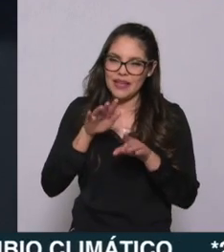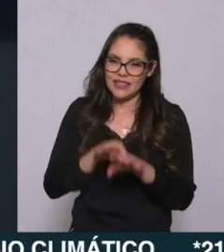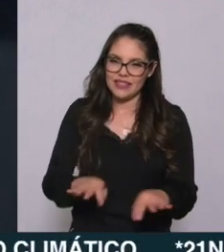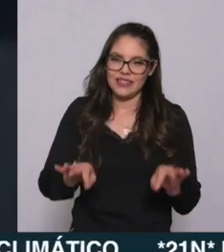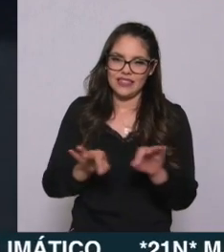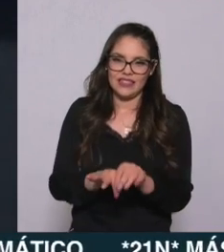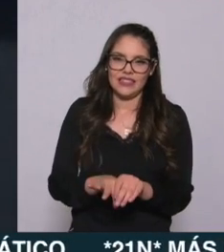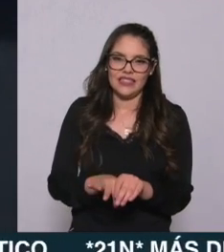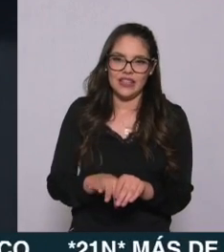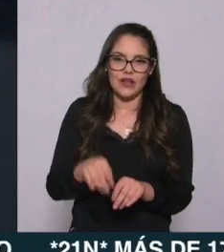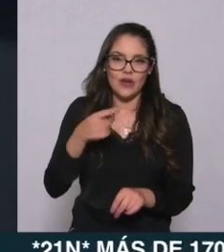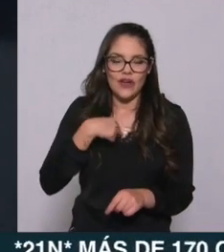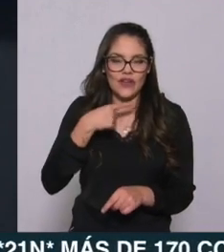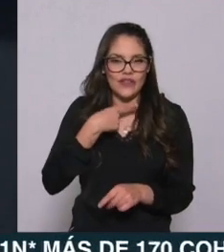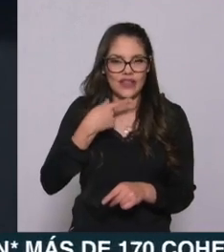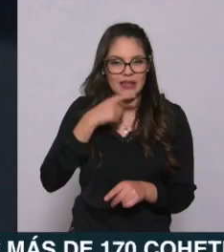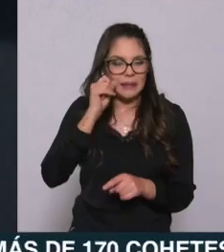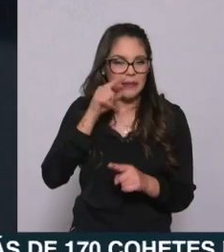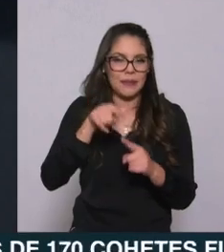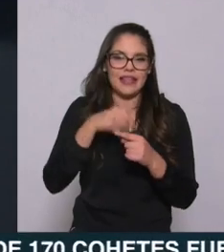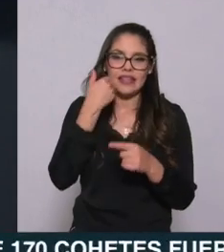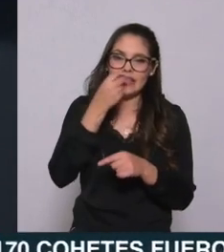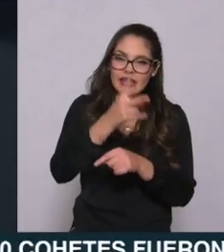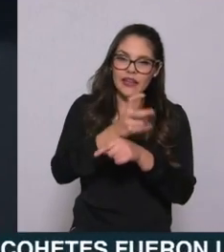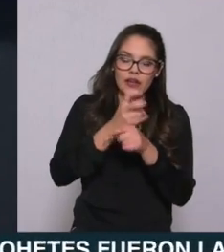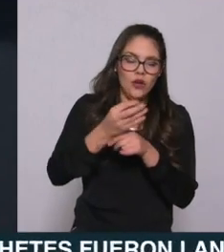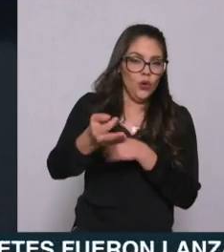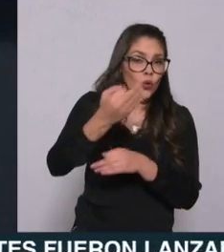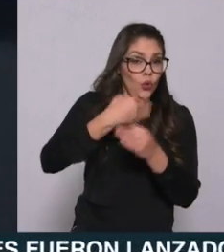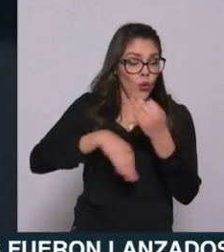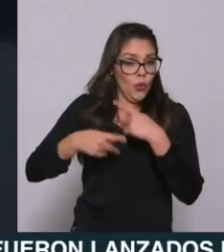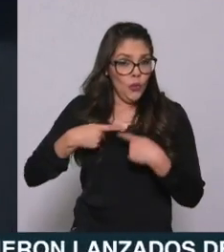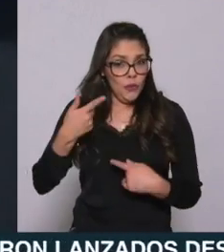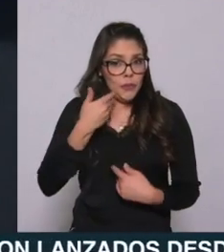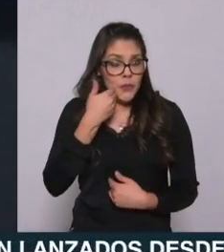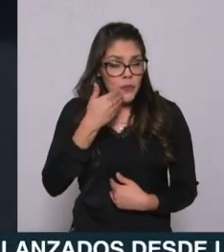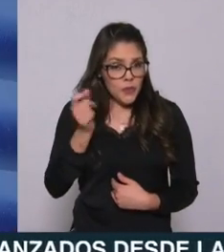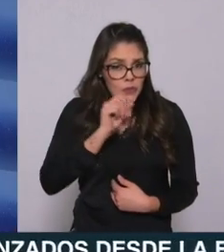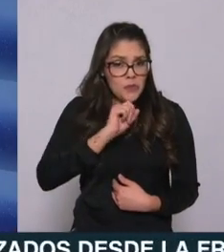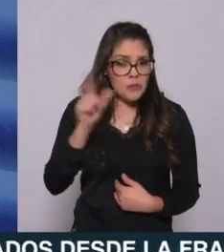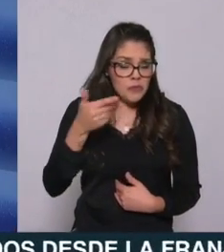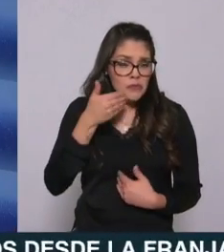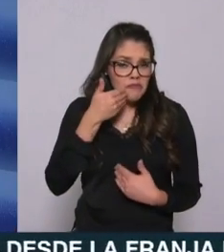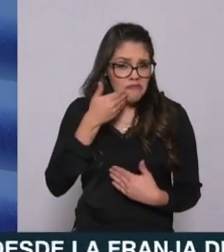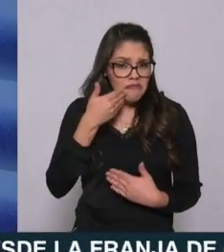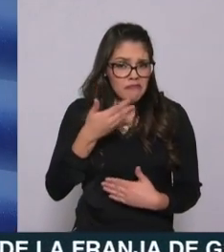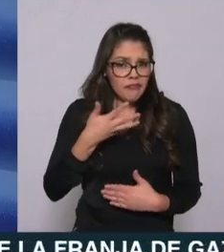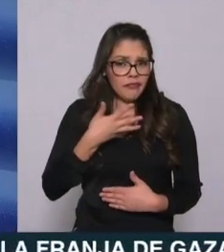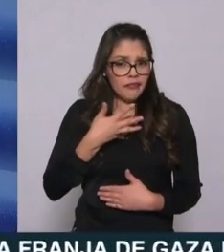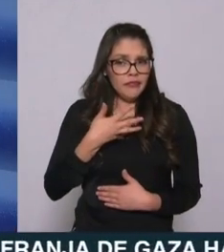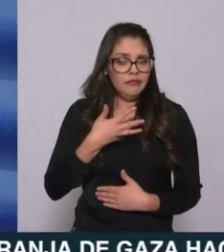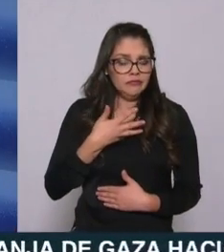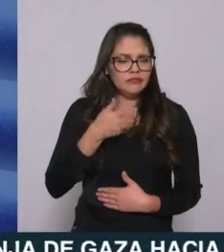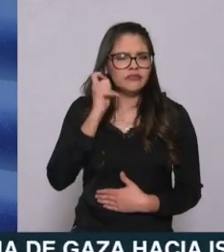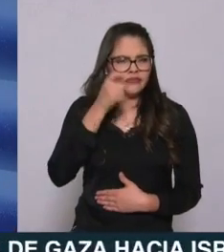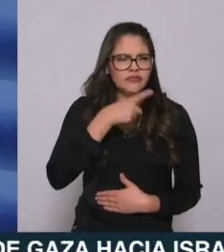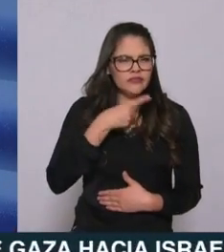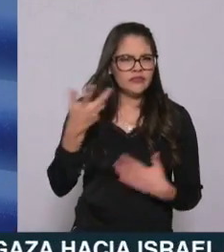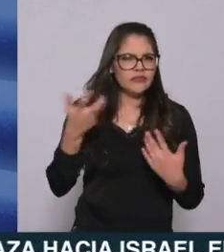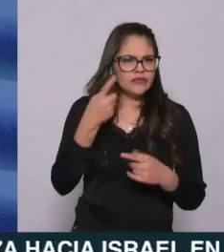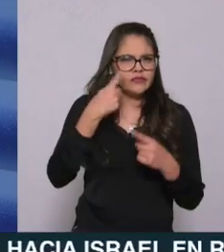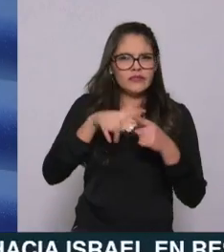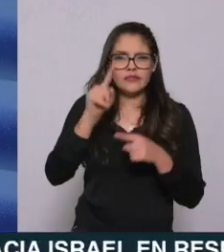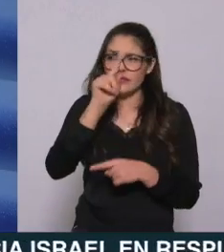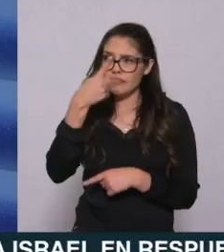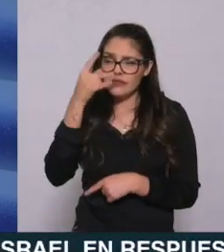nosotros venimos con la idea de invitar a todos los talentos aquí en la Ciudad de México, pues a que lleven a cabo algún